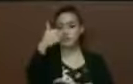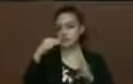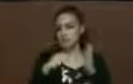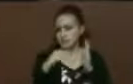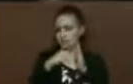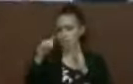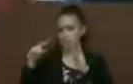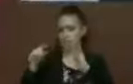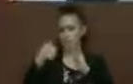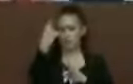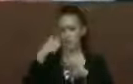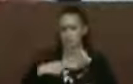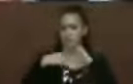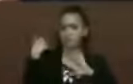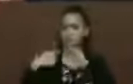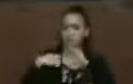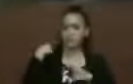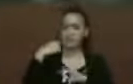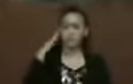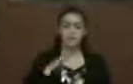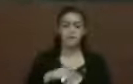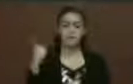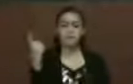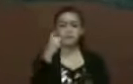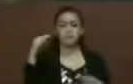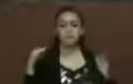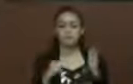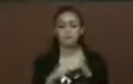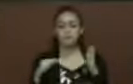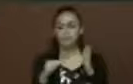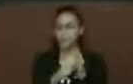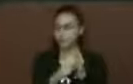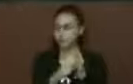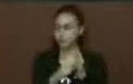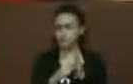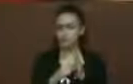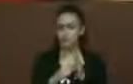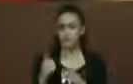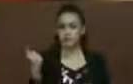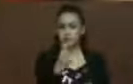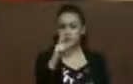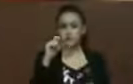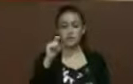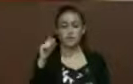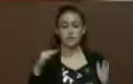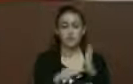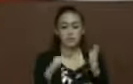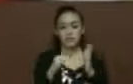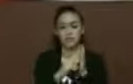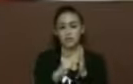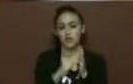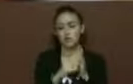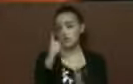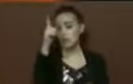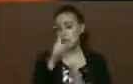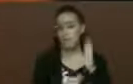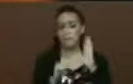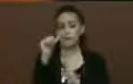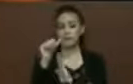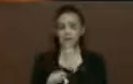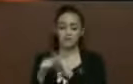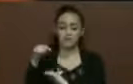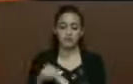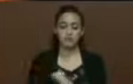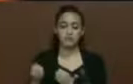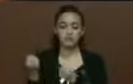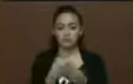6 millones de dólares, estamos hablando de más de 100 millones, 120 millones de pesos al mes, como